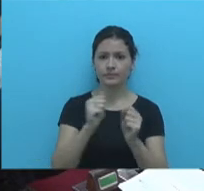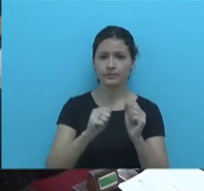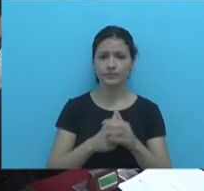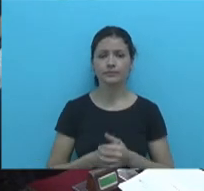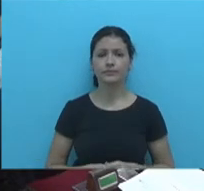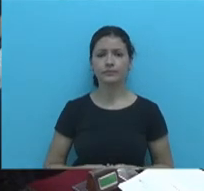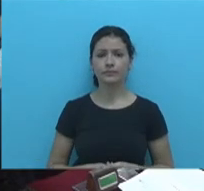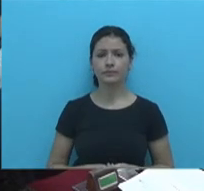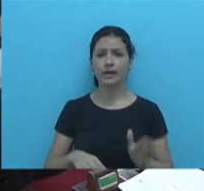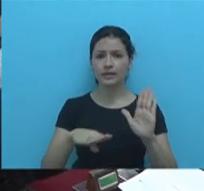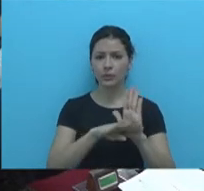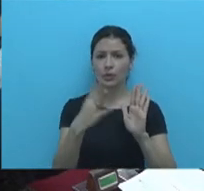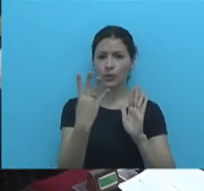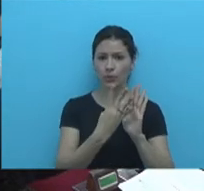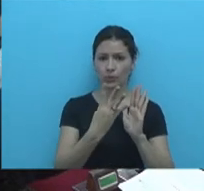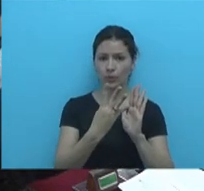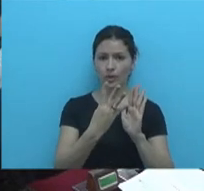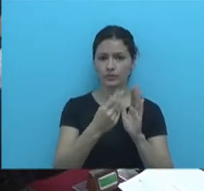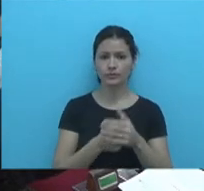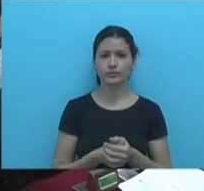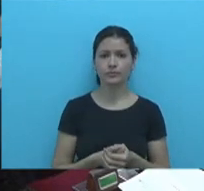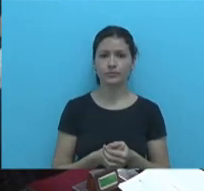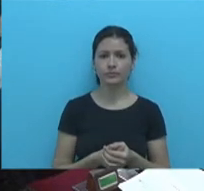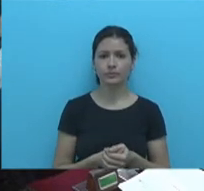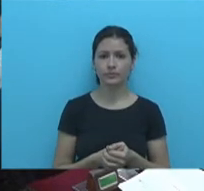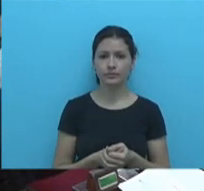Aprobado. Artículo 4.